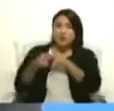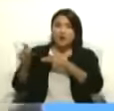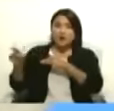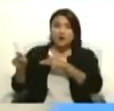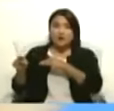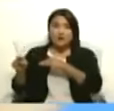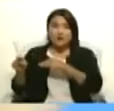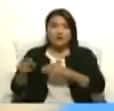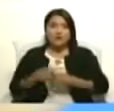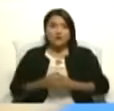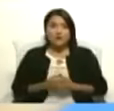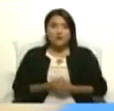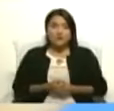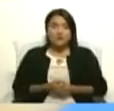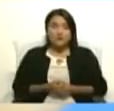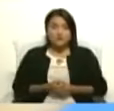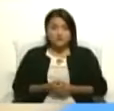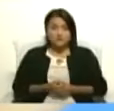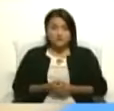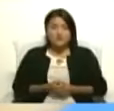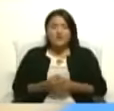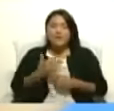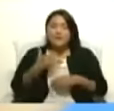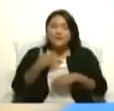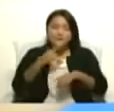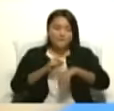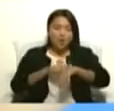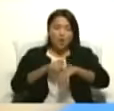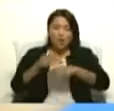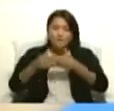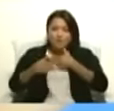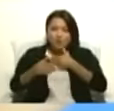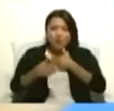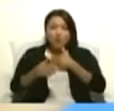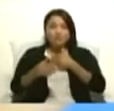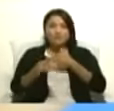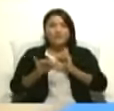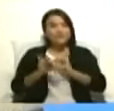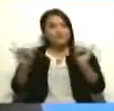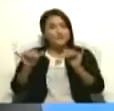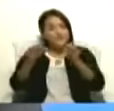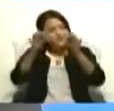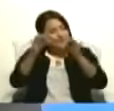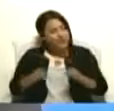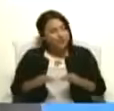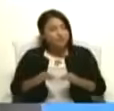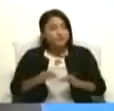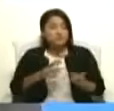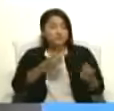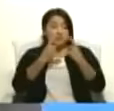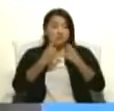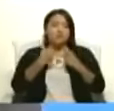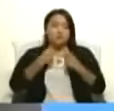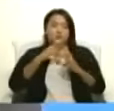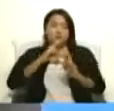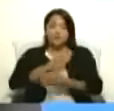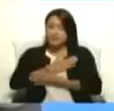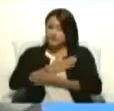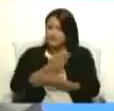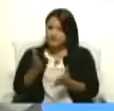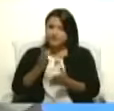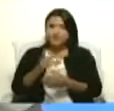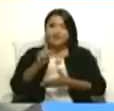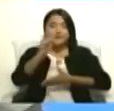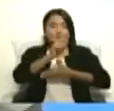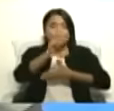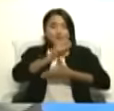referendo muere en pocas horas si hay alguna pregunta estaría muy dispuesto a responder por